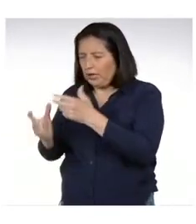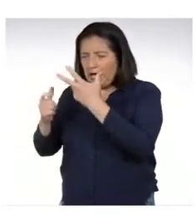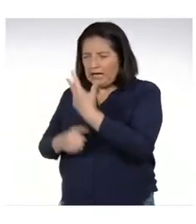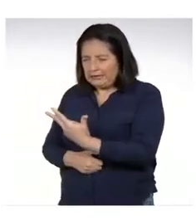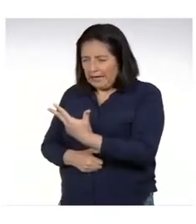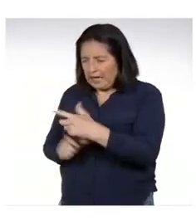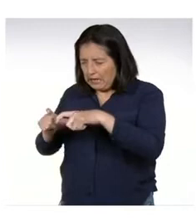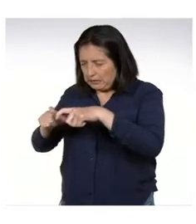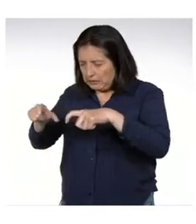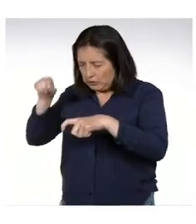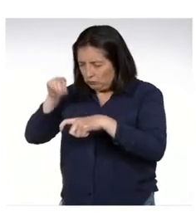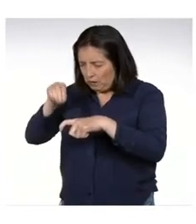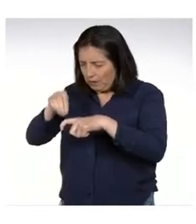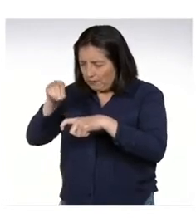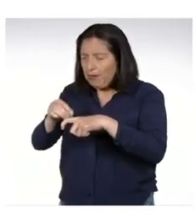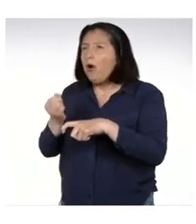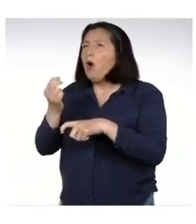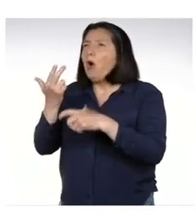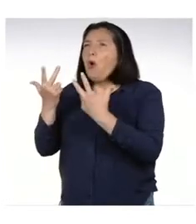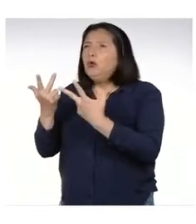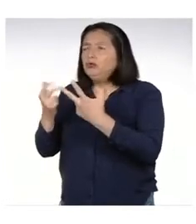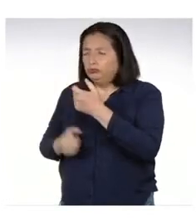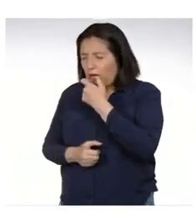3 paquetes de 8 galletas.